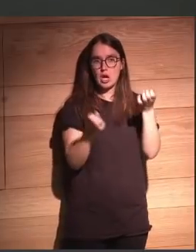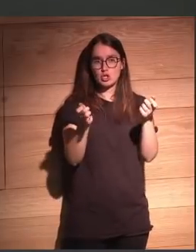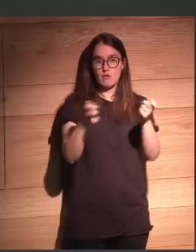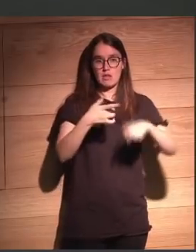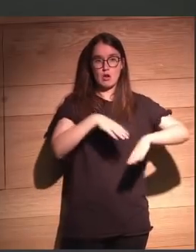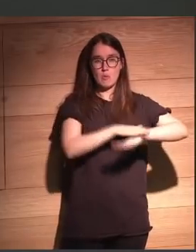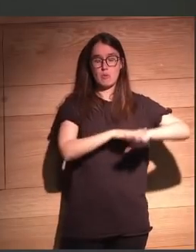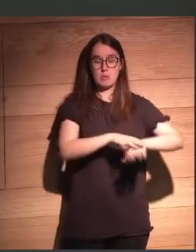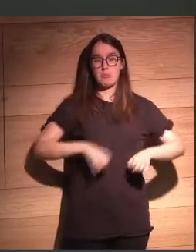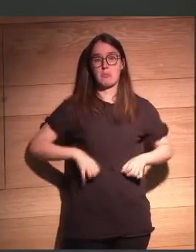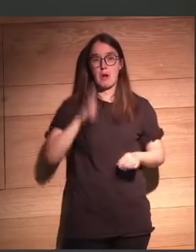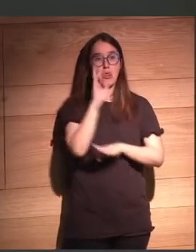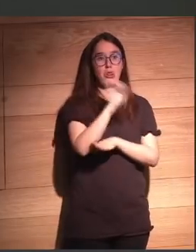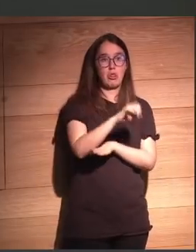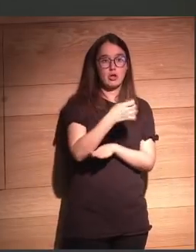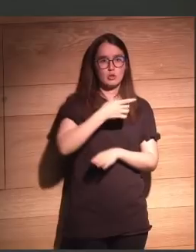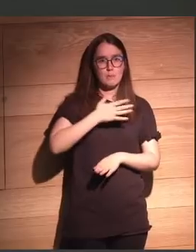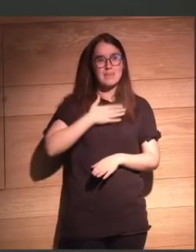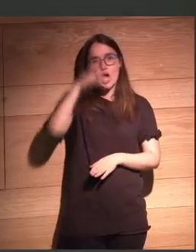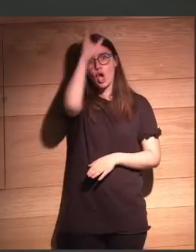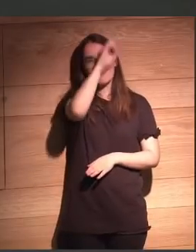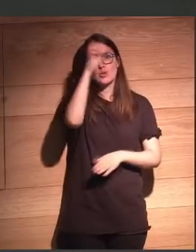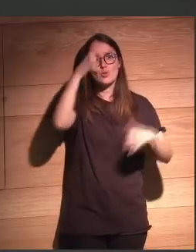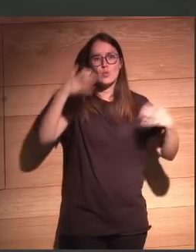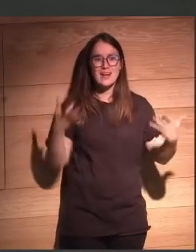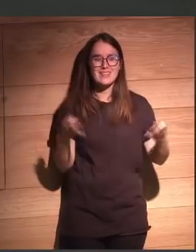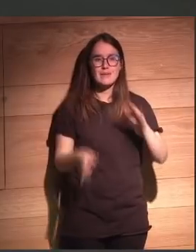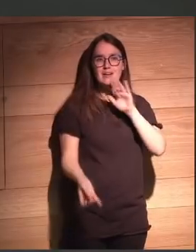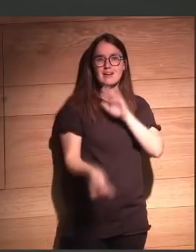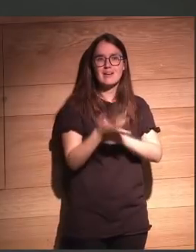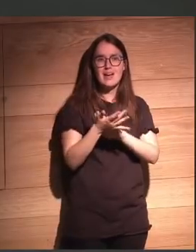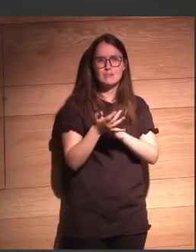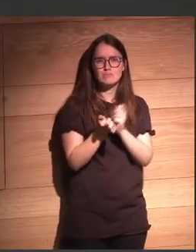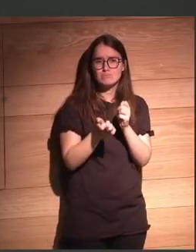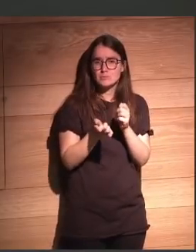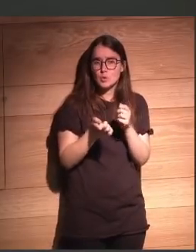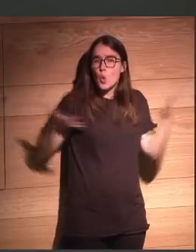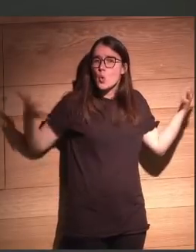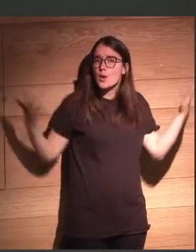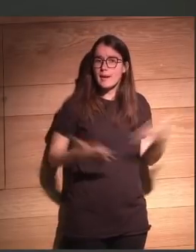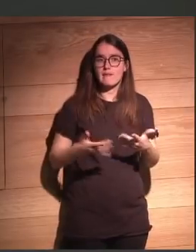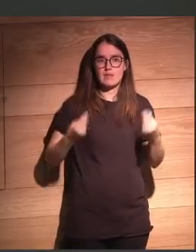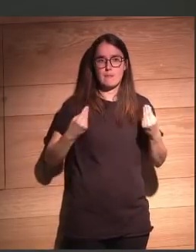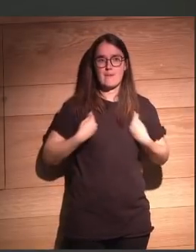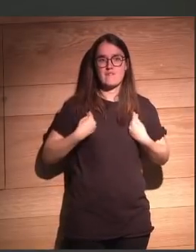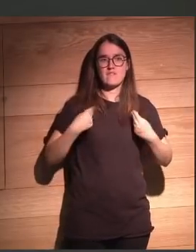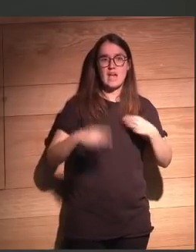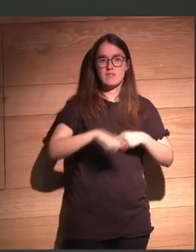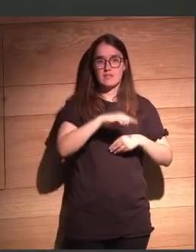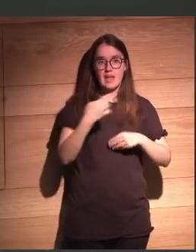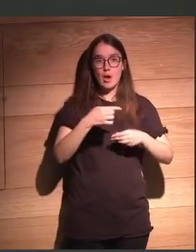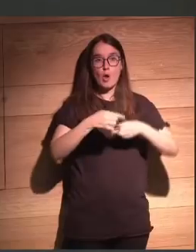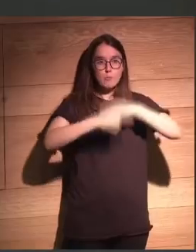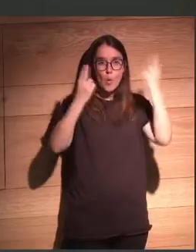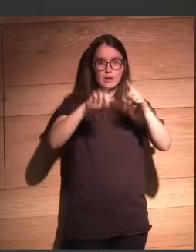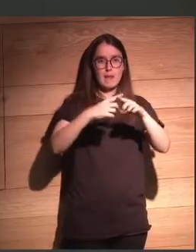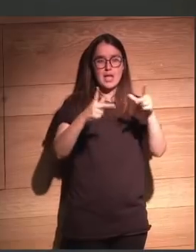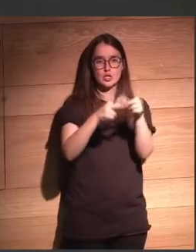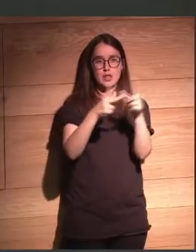calles. Por tanto, yo soy de la opinión de que hay que construir masivamente vivienda pública y social en este